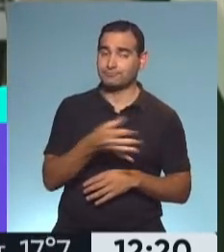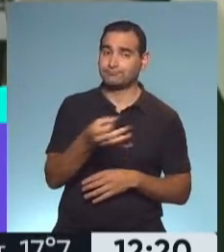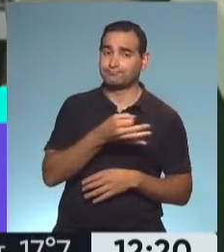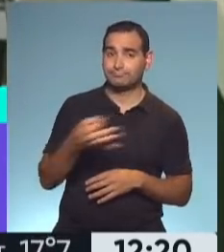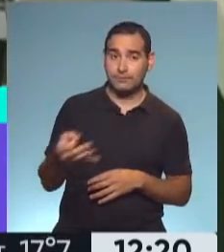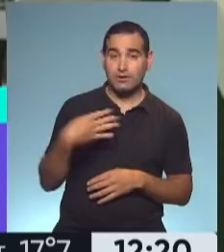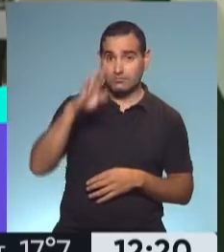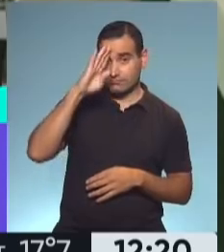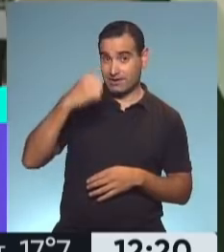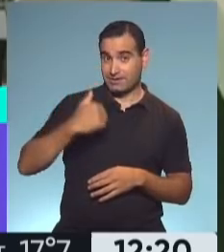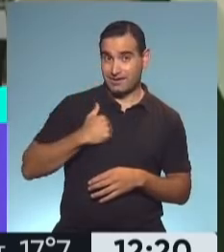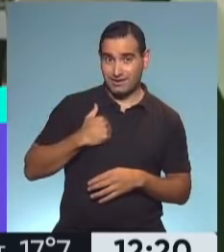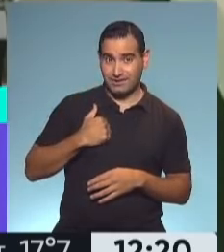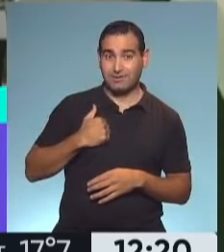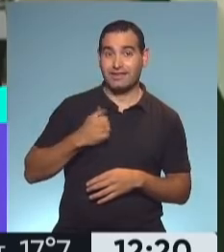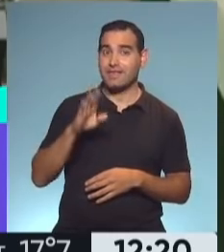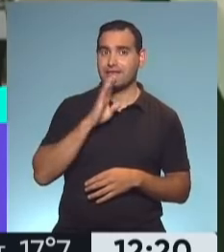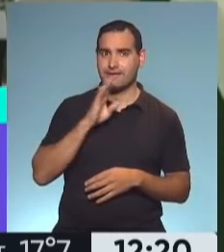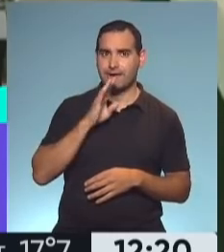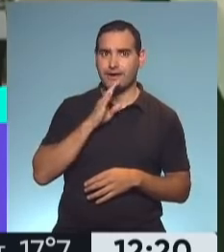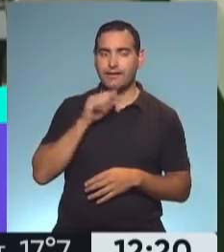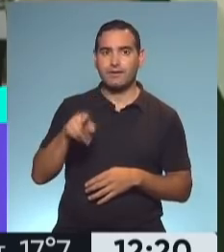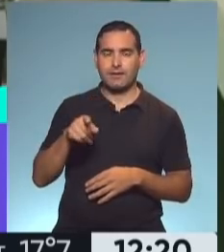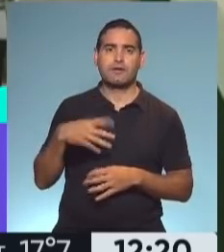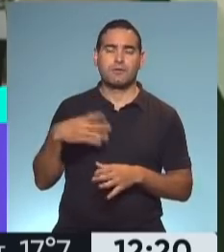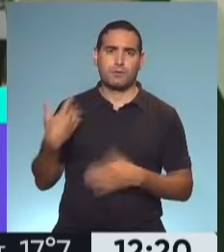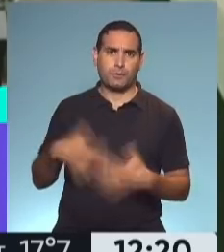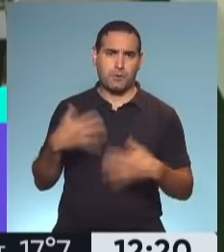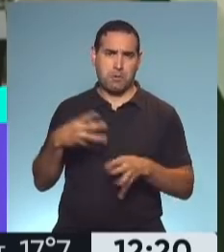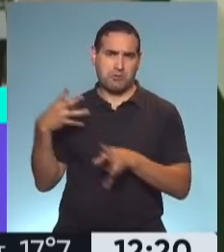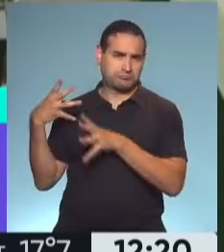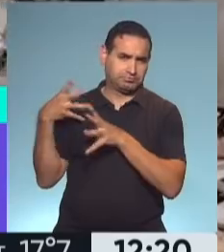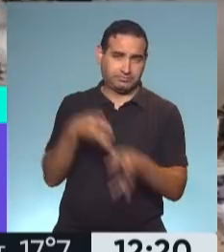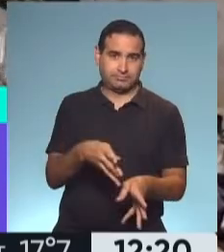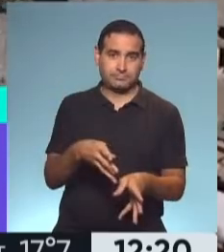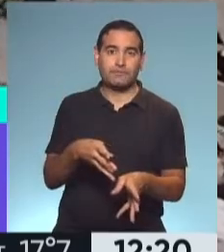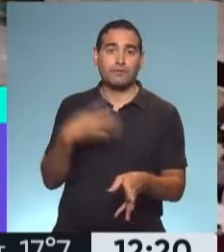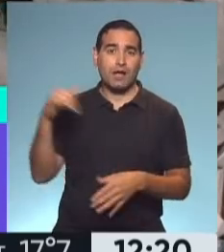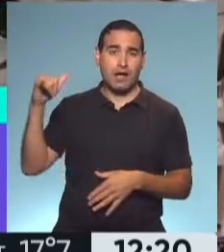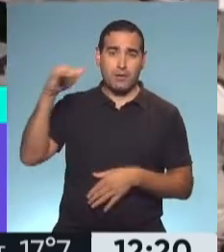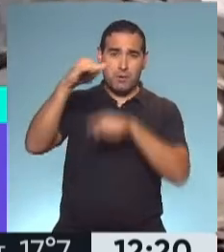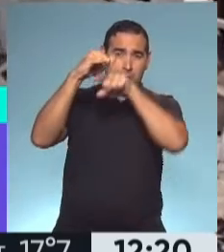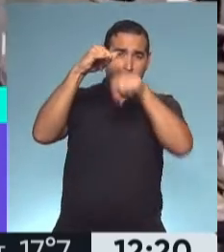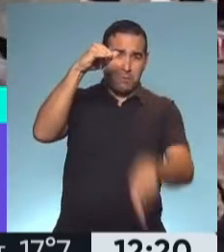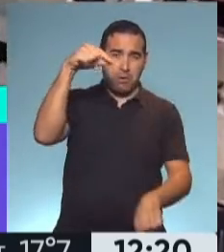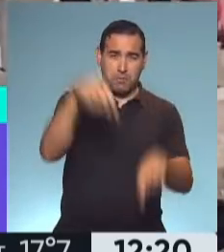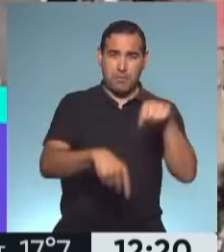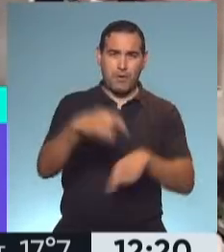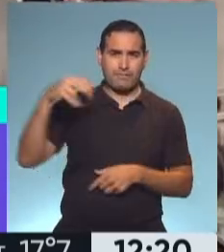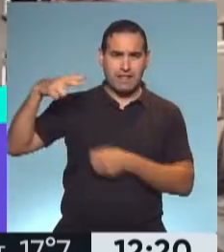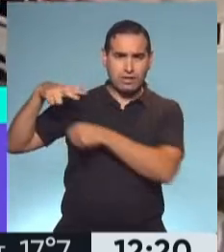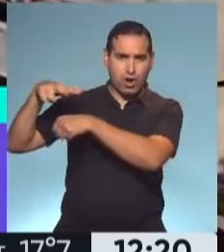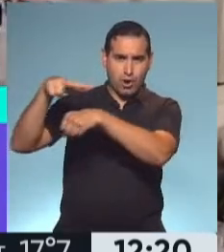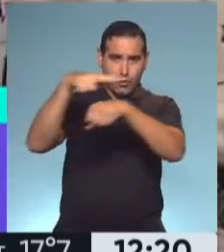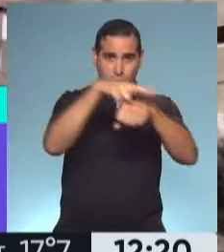y las fuerzas militares precisamente de Israel, que iniciaron una fuerte ofensiva con aviones de combate, también helicópteros en